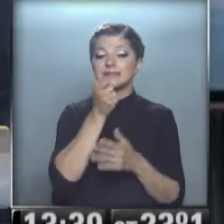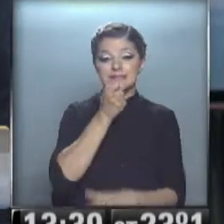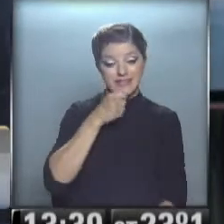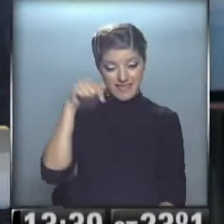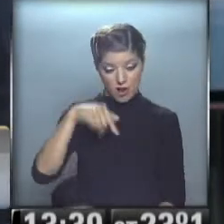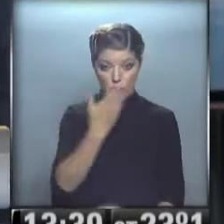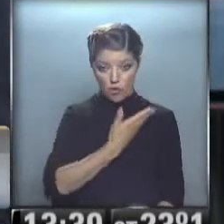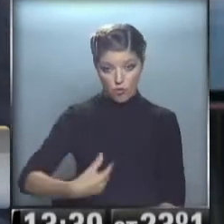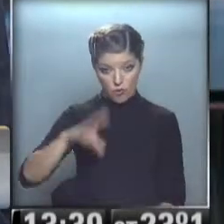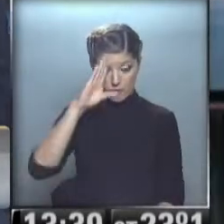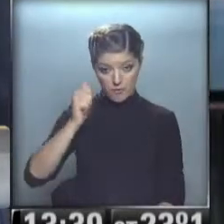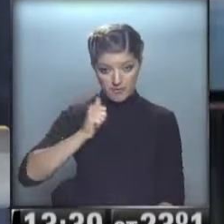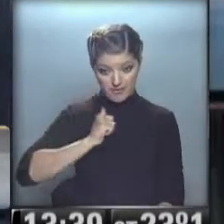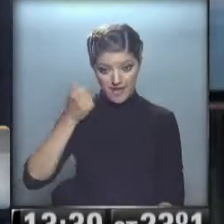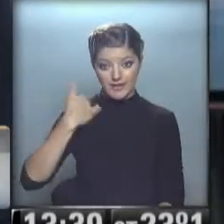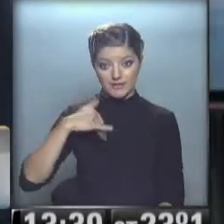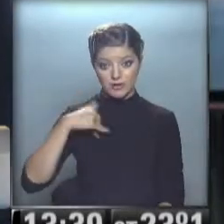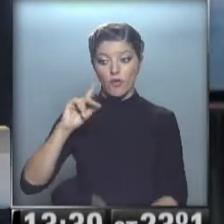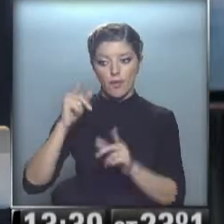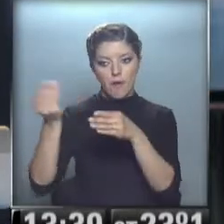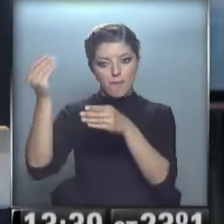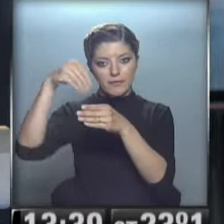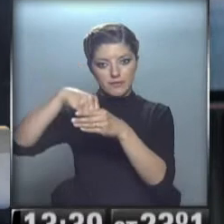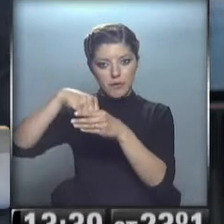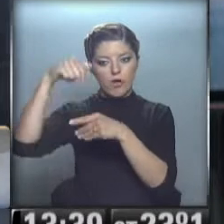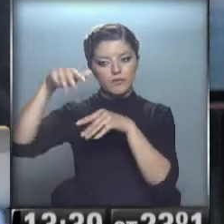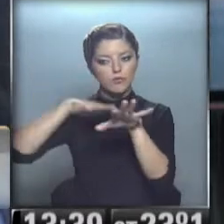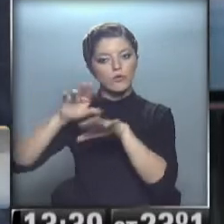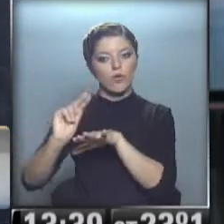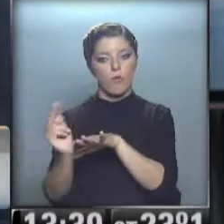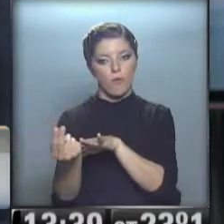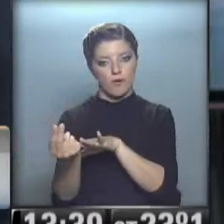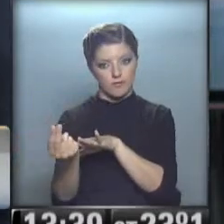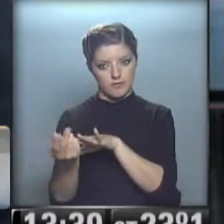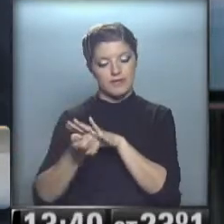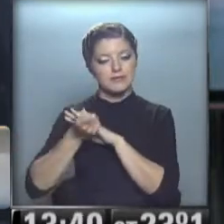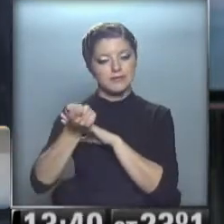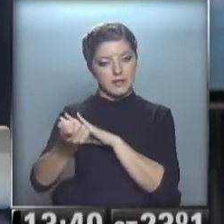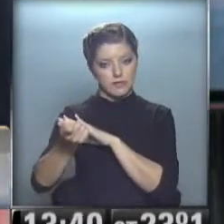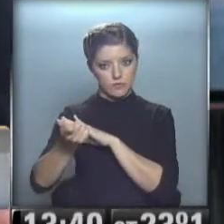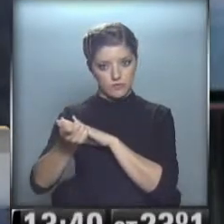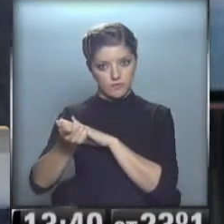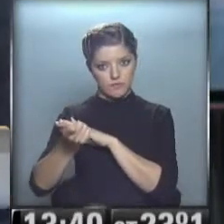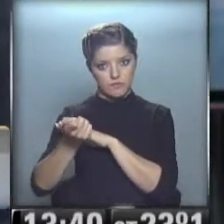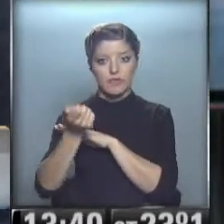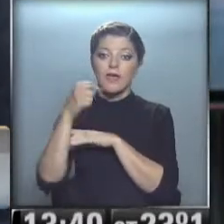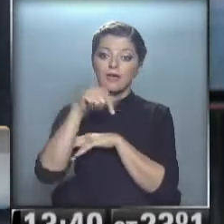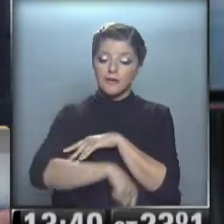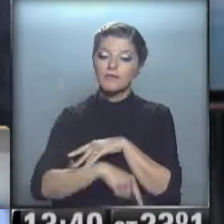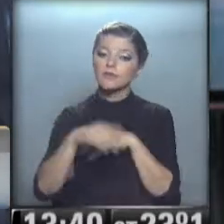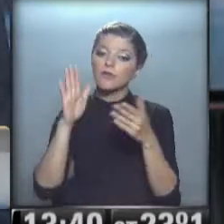militar argentina en este presunto asesinato de João Goulart, y como esto como parte de la Operación Cóndor, de